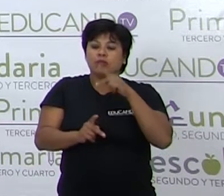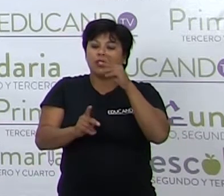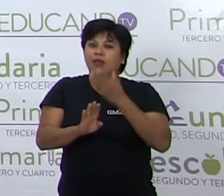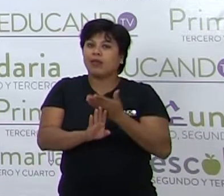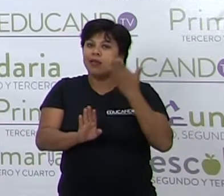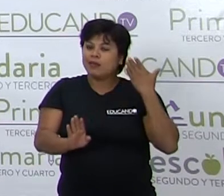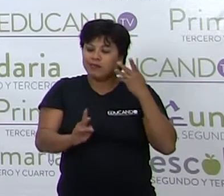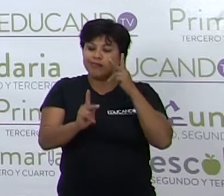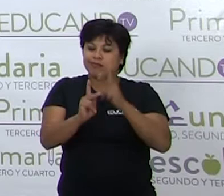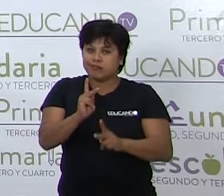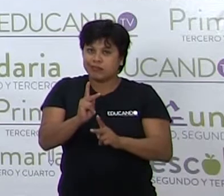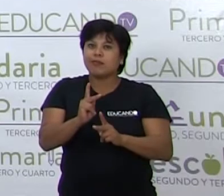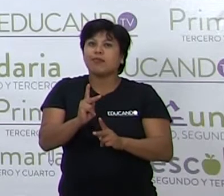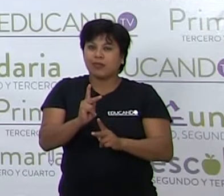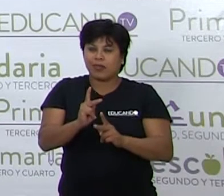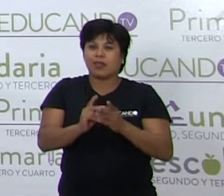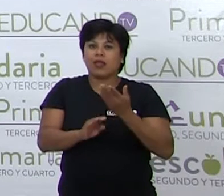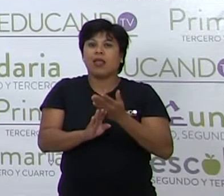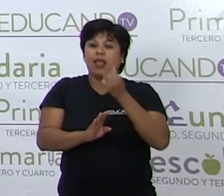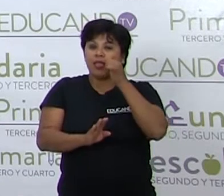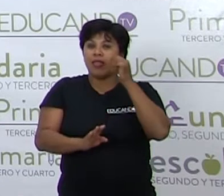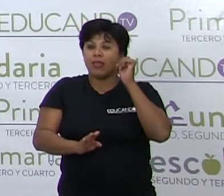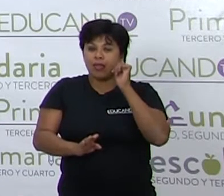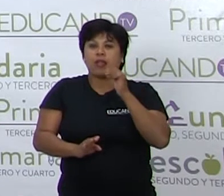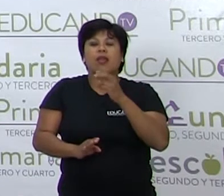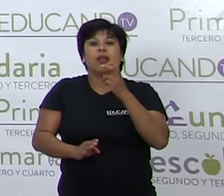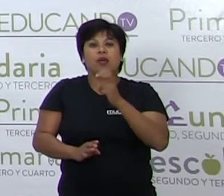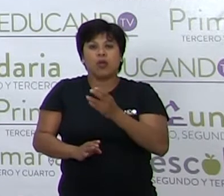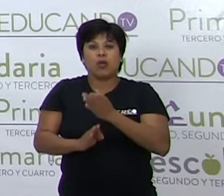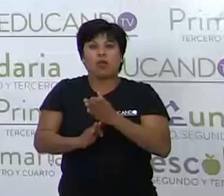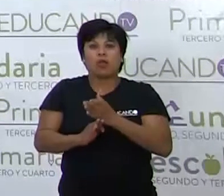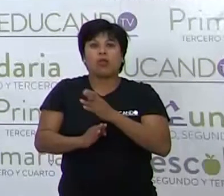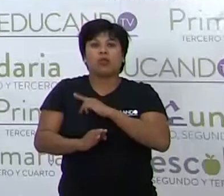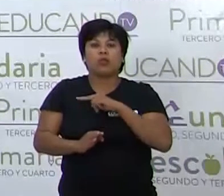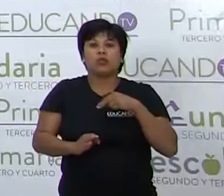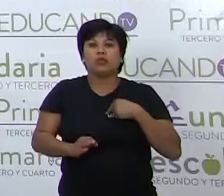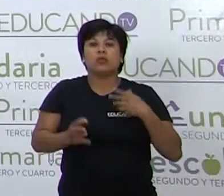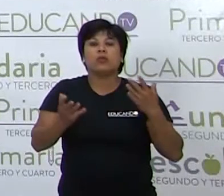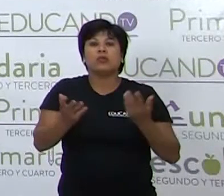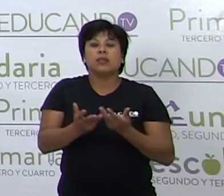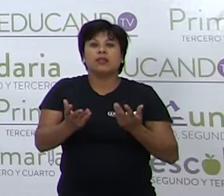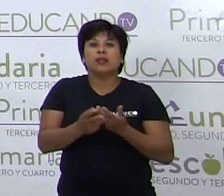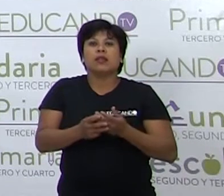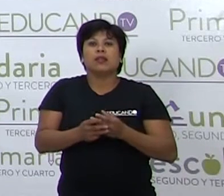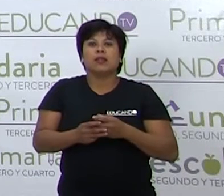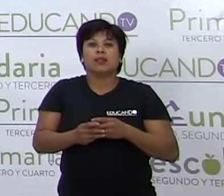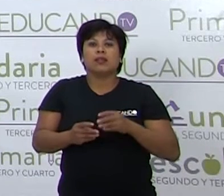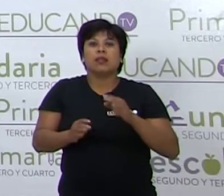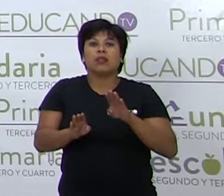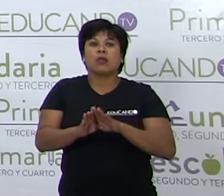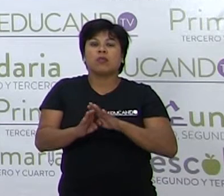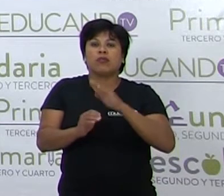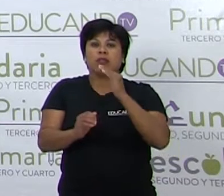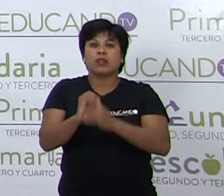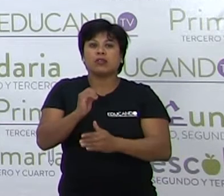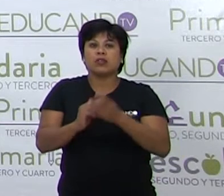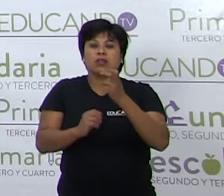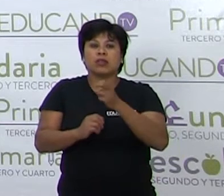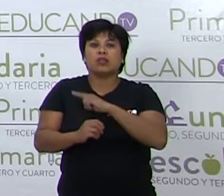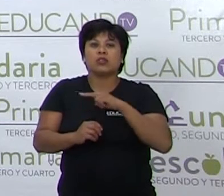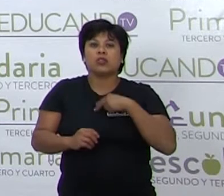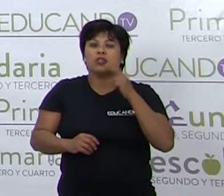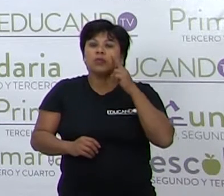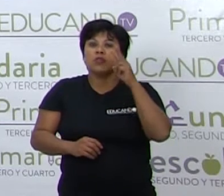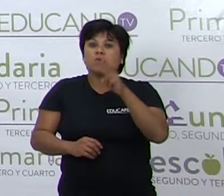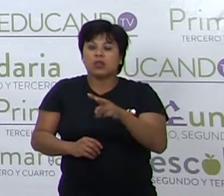de ayer o no pendiente se abordó pero hoy vamos a hacer en la finalización de esta sesión que estuvimos viendo